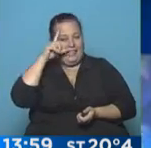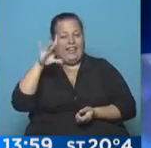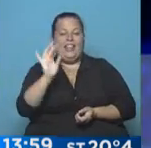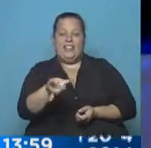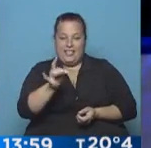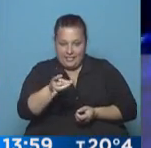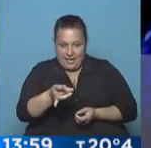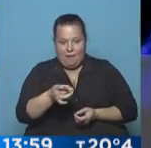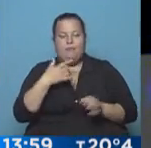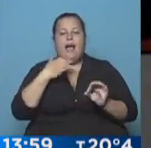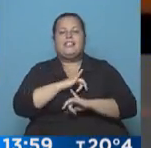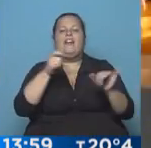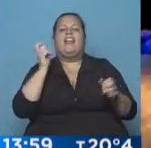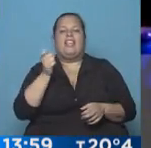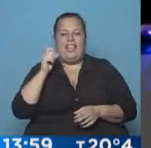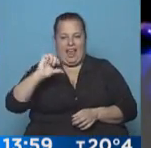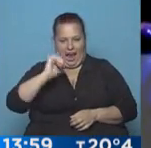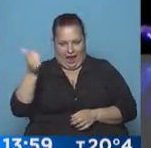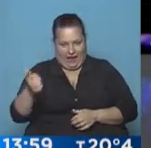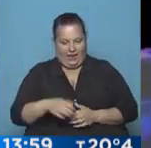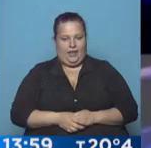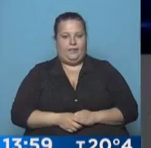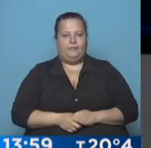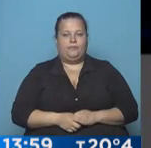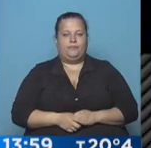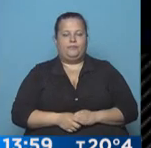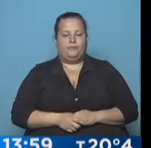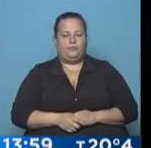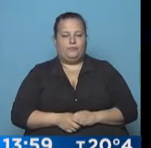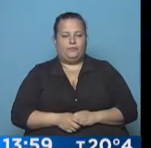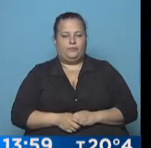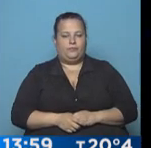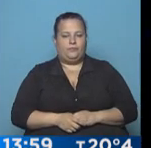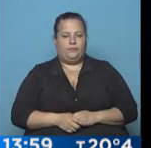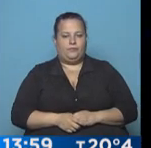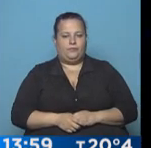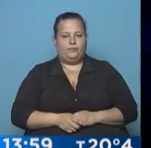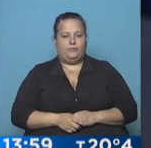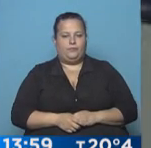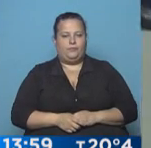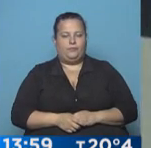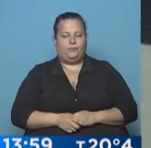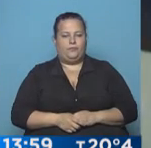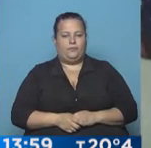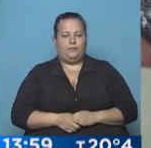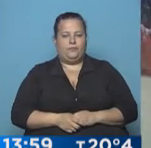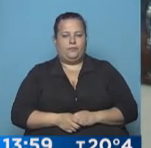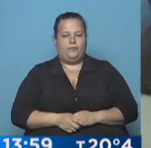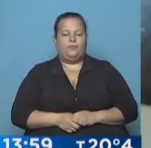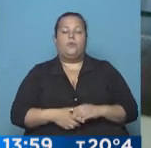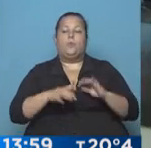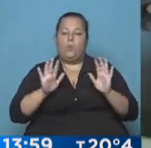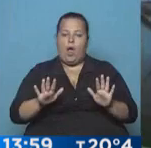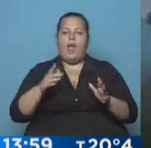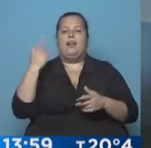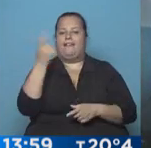diciembre entonces se sabrá quiénes son los ganadores. Y el servicio informativo ganador es el de Radio América. Bueno, mucha